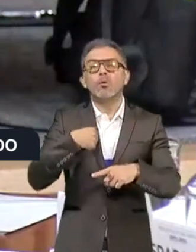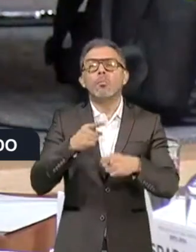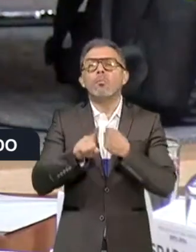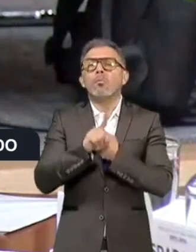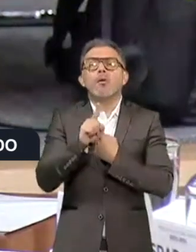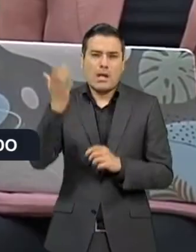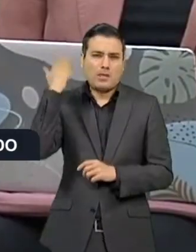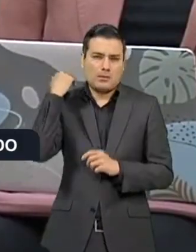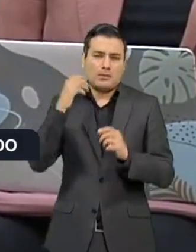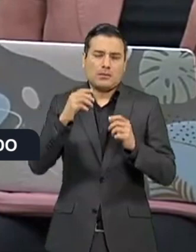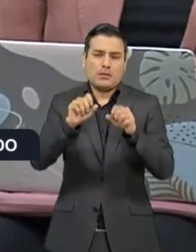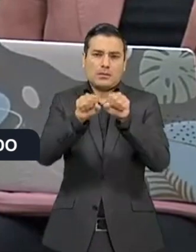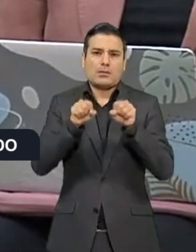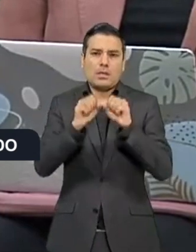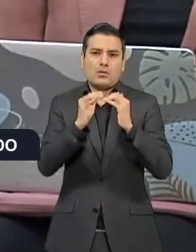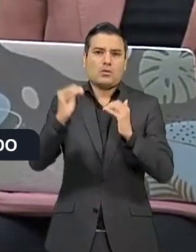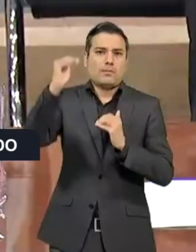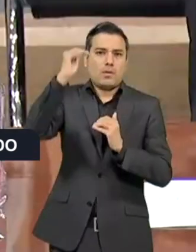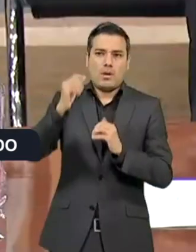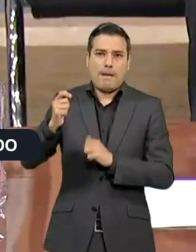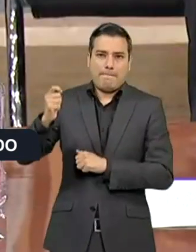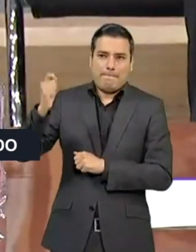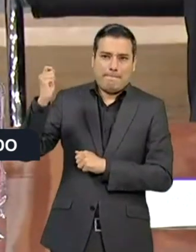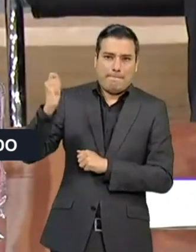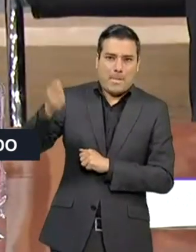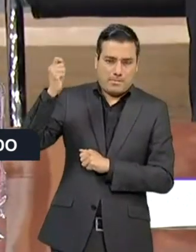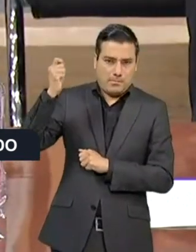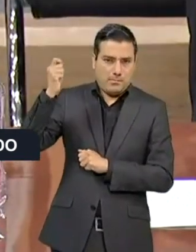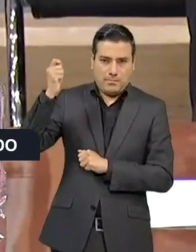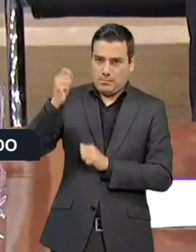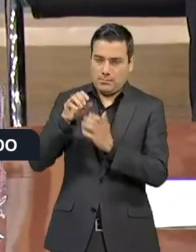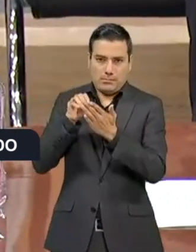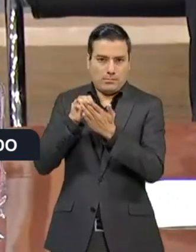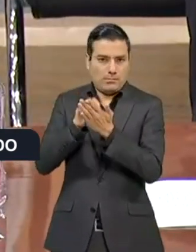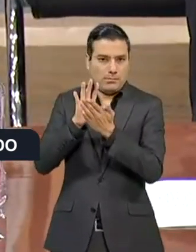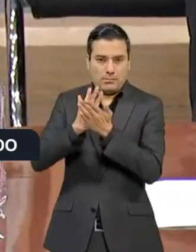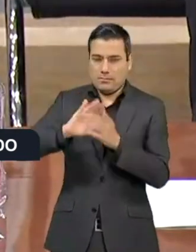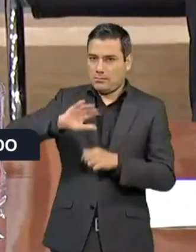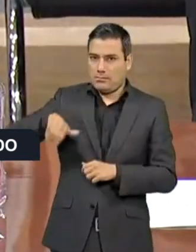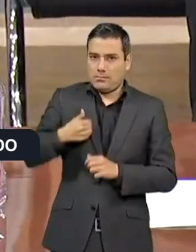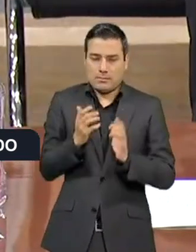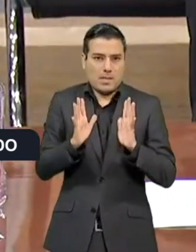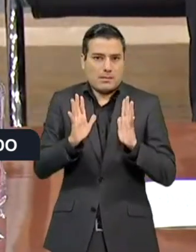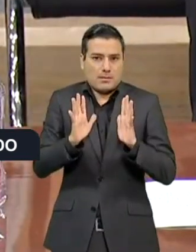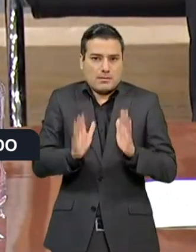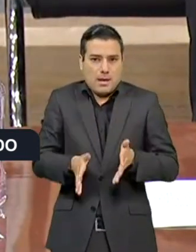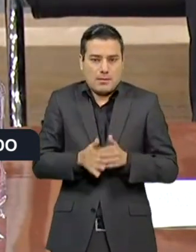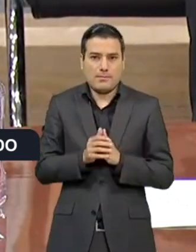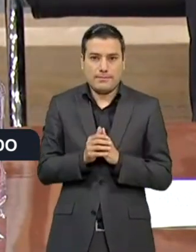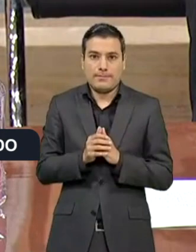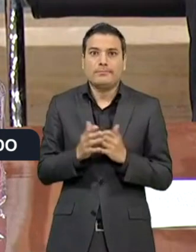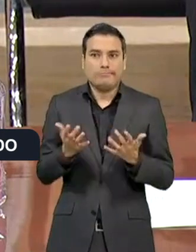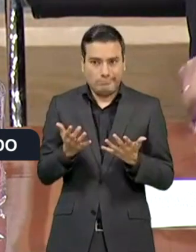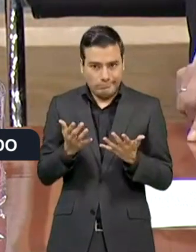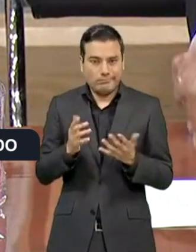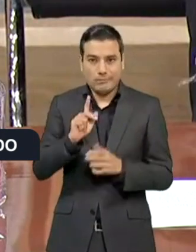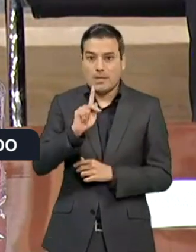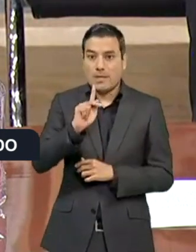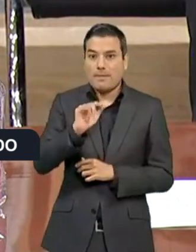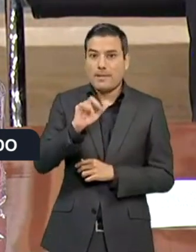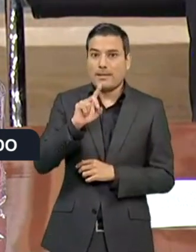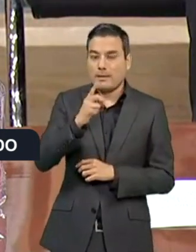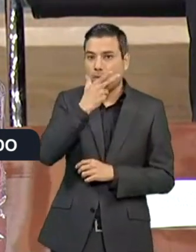Dania Ravel defendieron la decisión subrayando la importancia de la paridad de género en la representación política y el cumplimiento de las normas